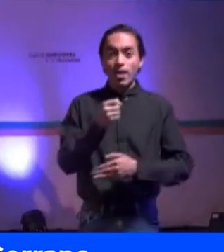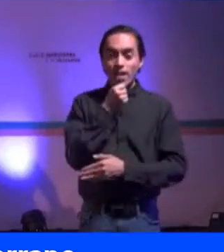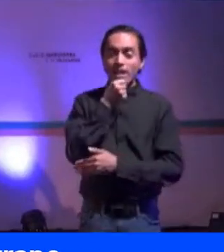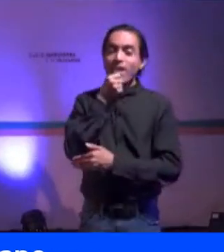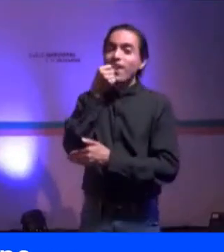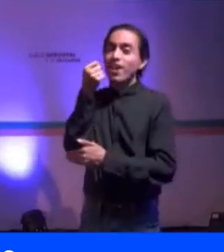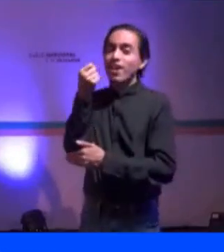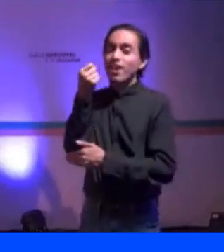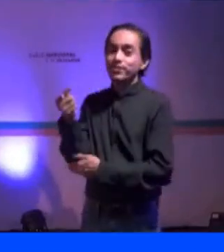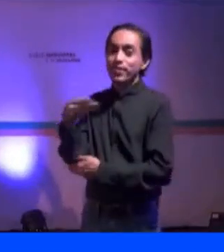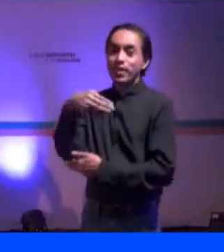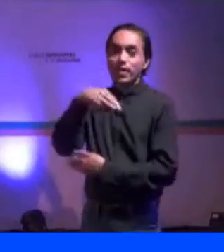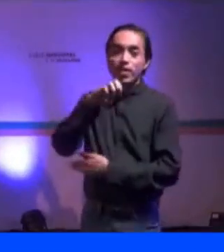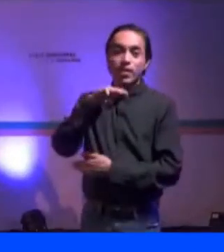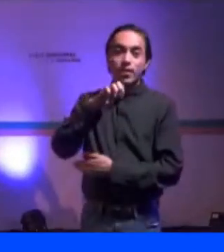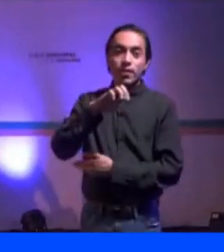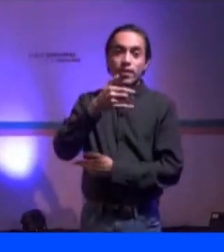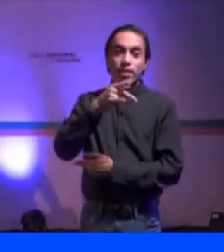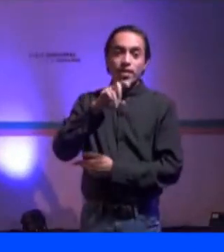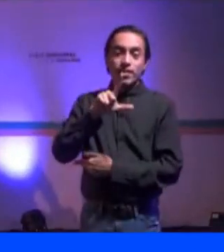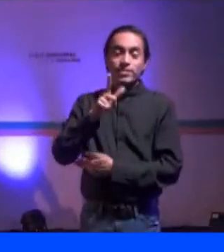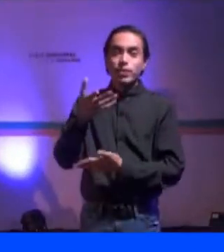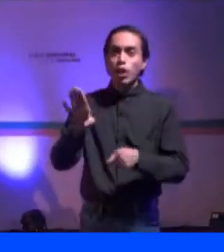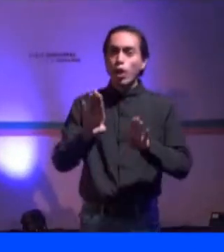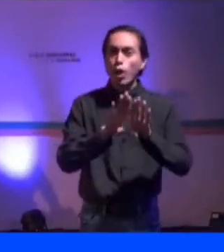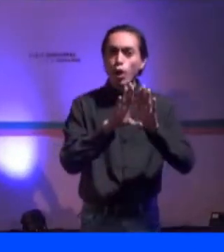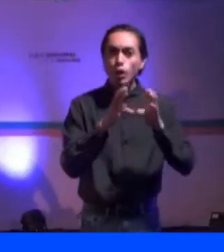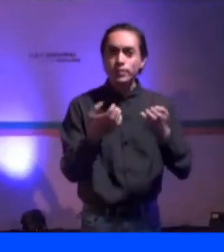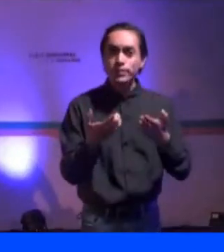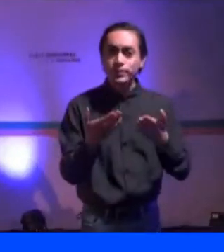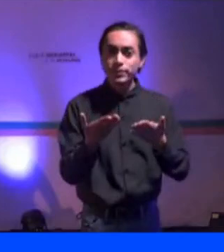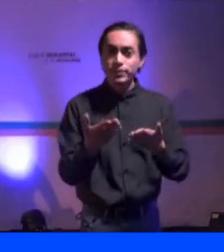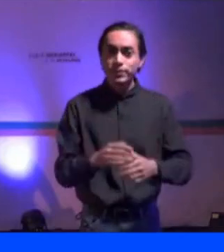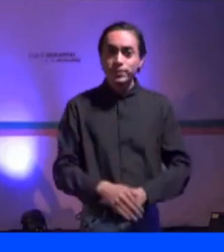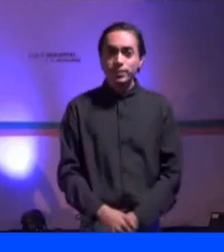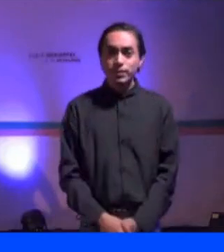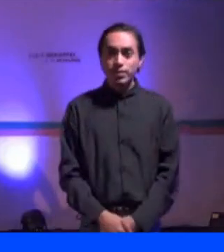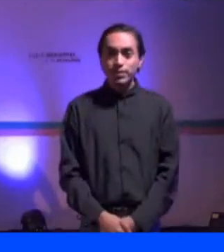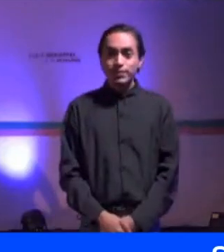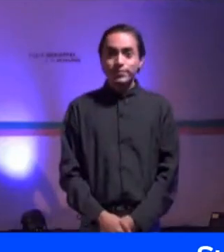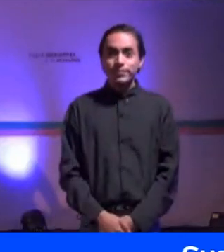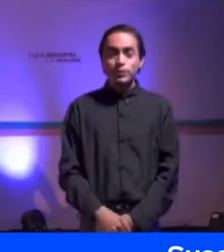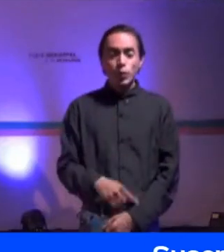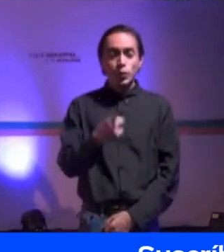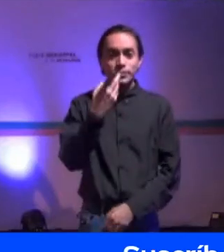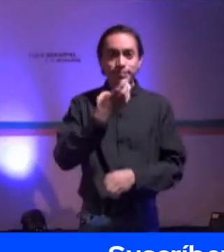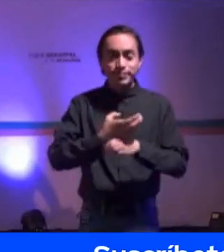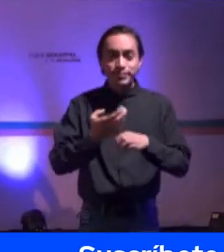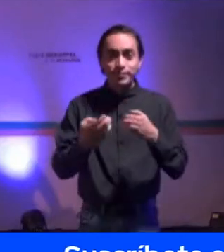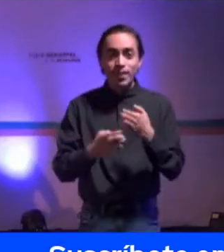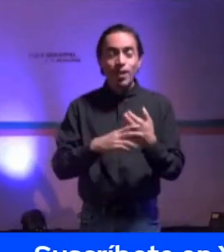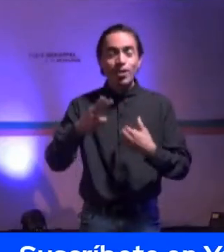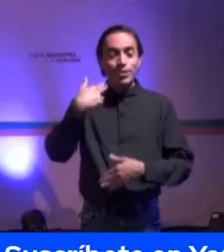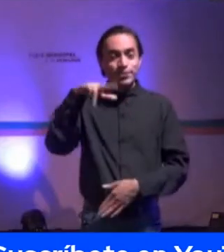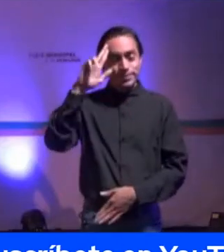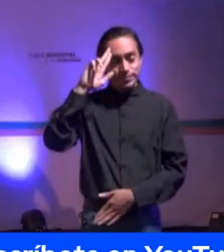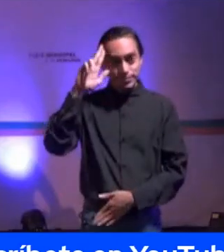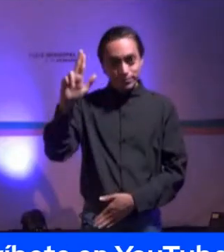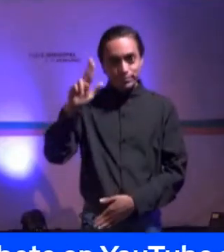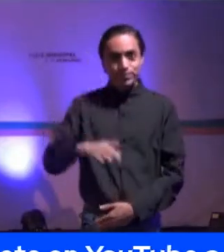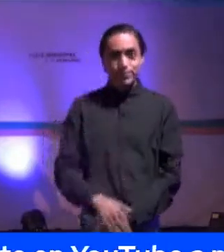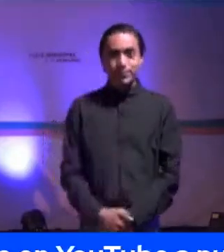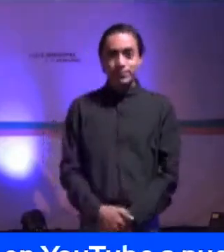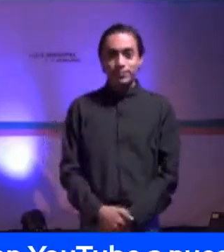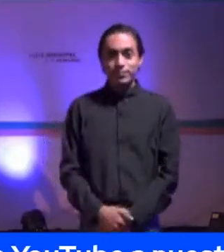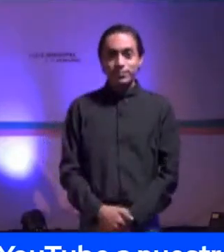Yamel. ¿Cómo están? Yo mejor me pongo de pie, soy la tosa. Oigan,